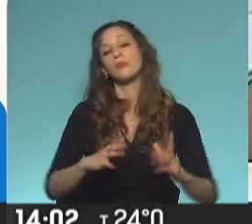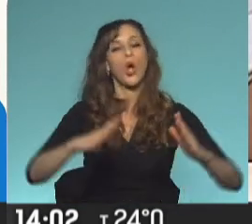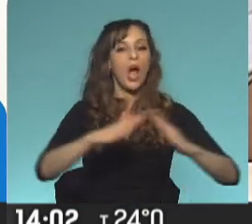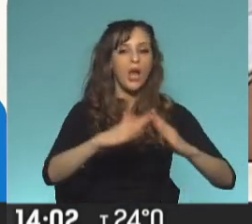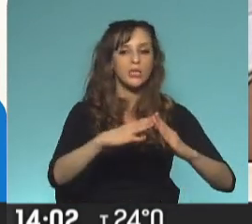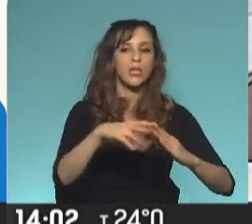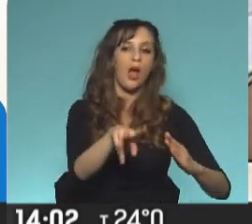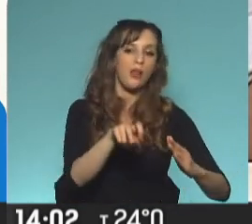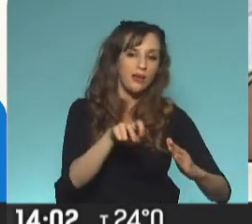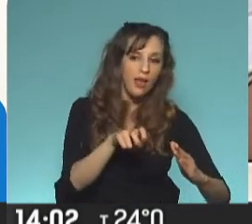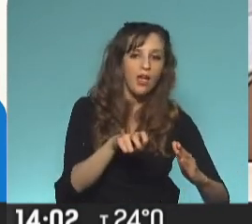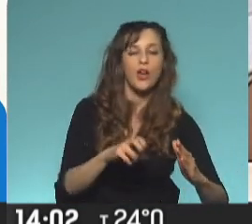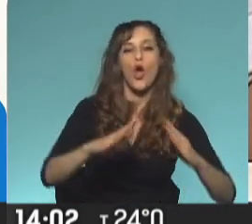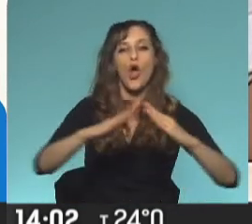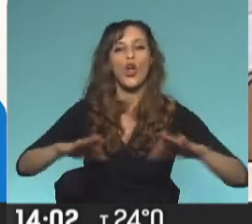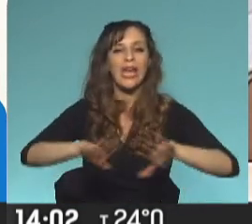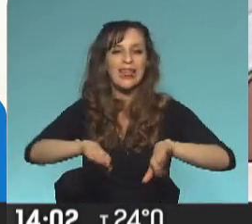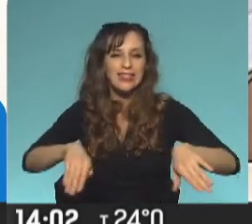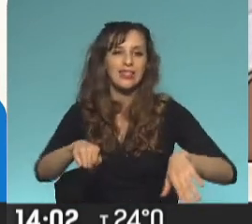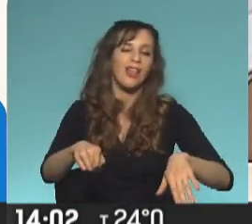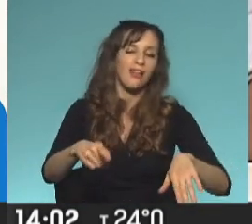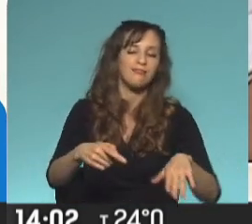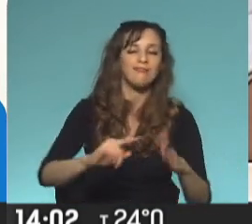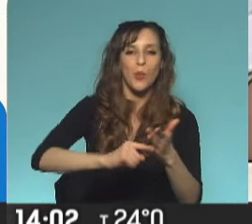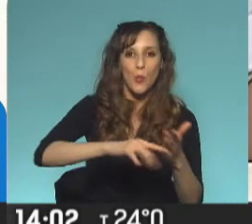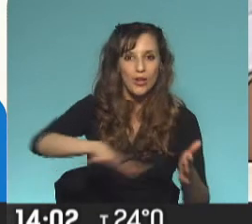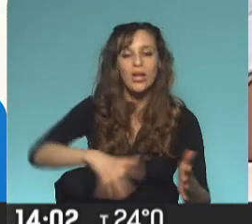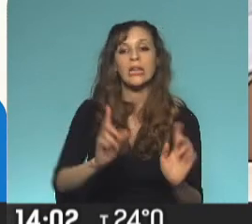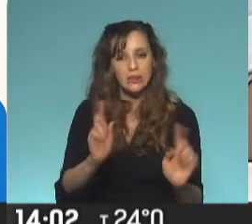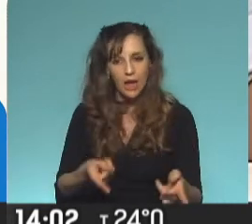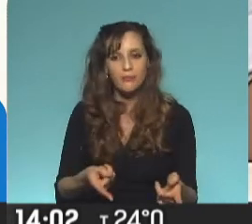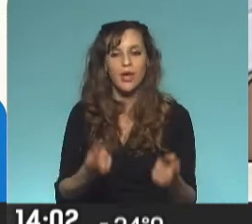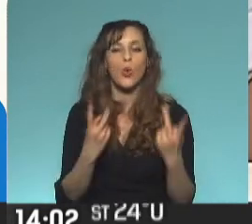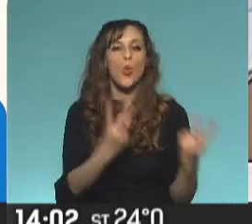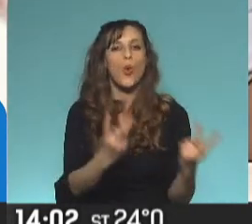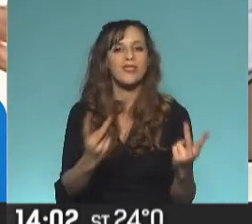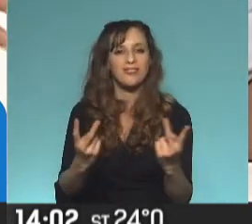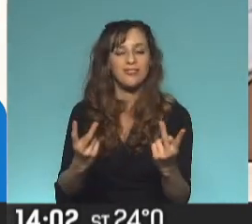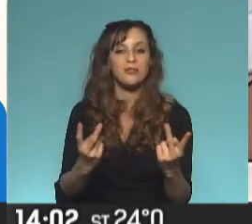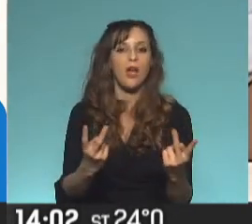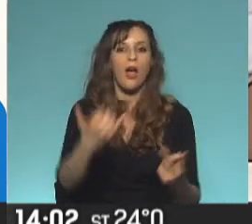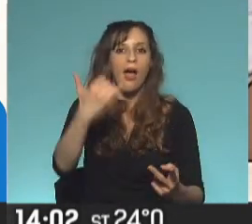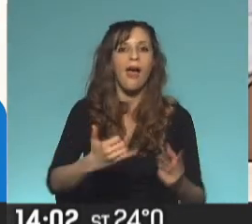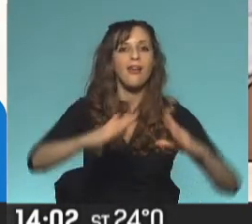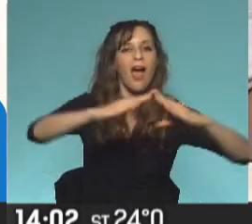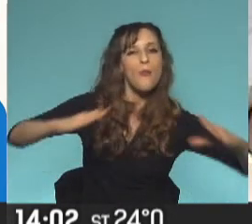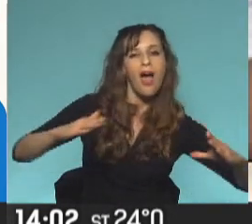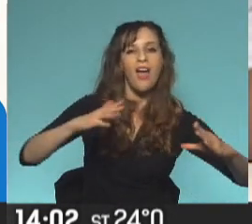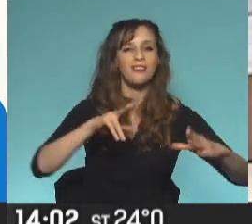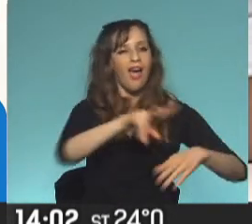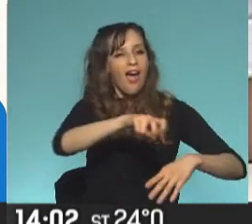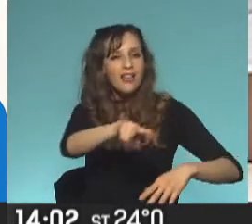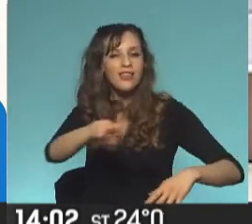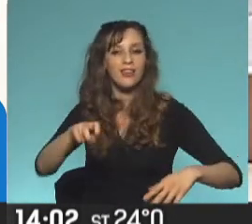o de quintas en el gran buenos aires pero también en distritos turísticos de cabañas de bungalows eso está